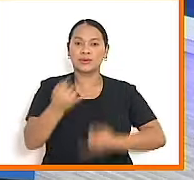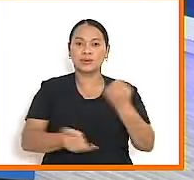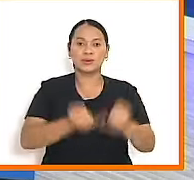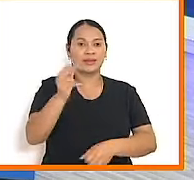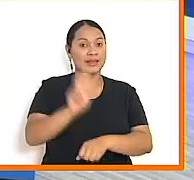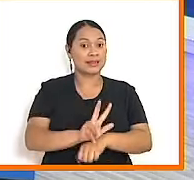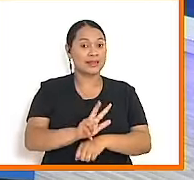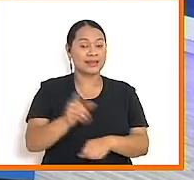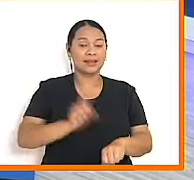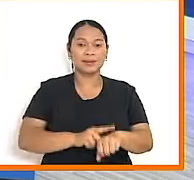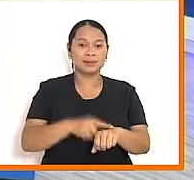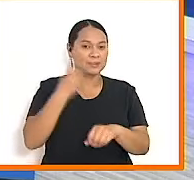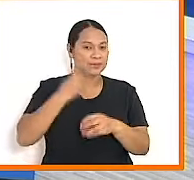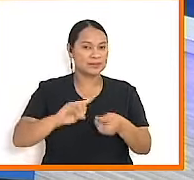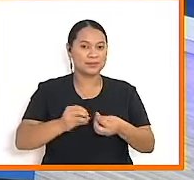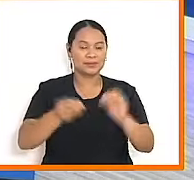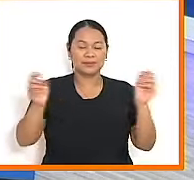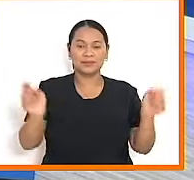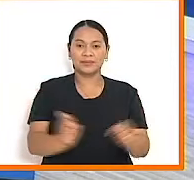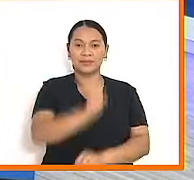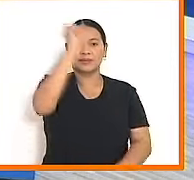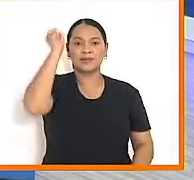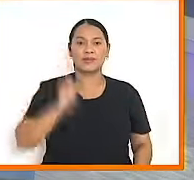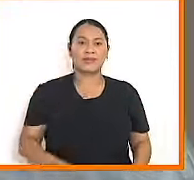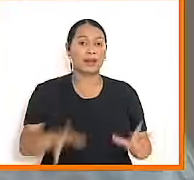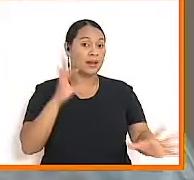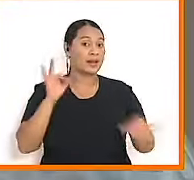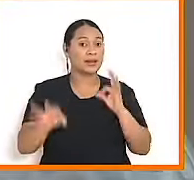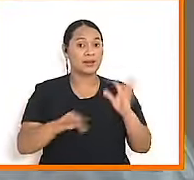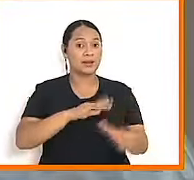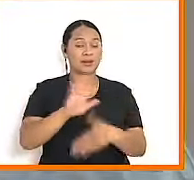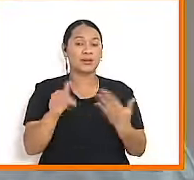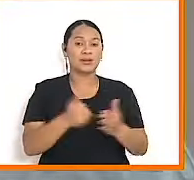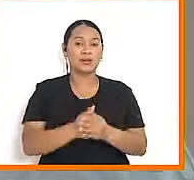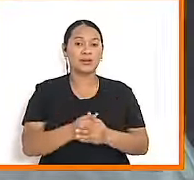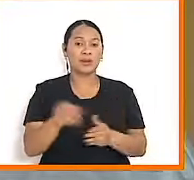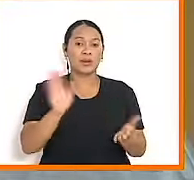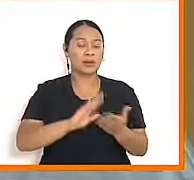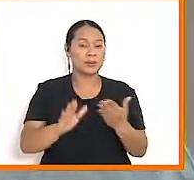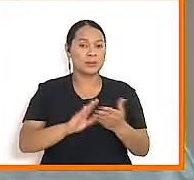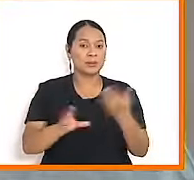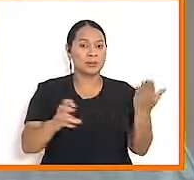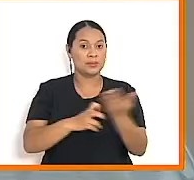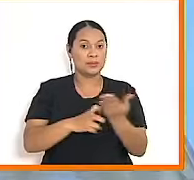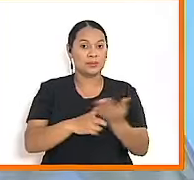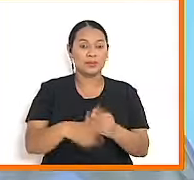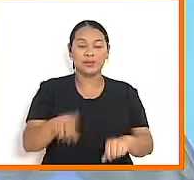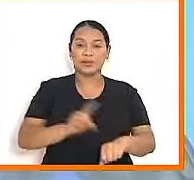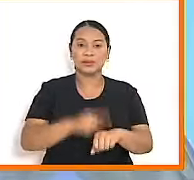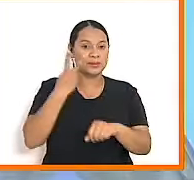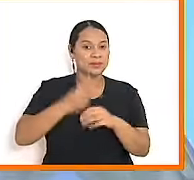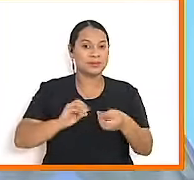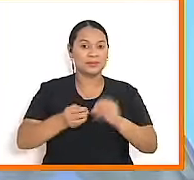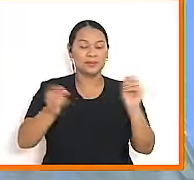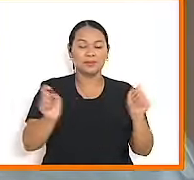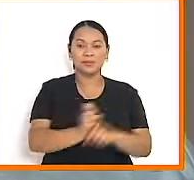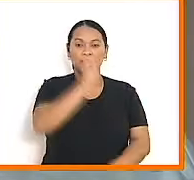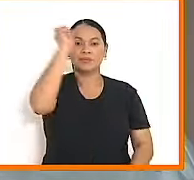dígitos, un número ganador. Te invito a tener tu boleto en mano. Tu primer dígito es 4, segundo